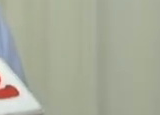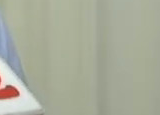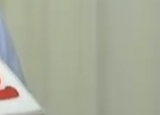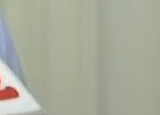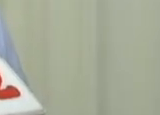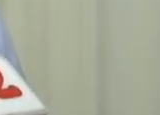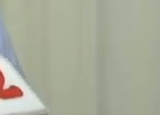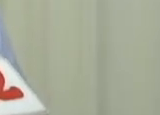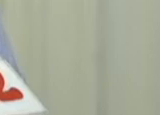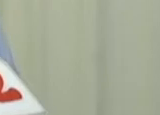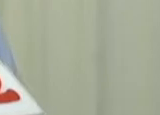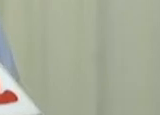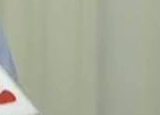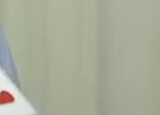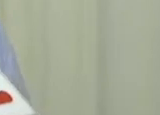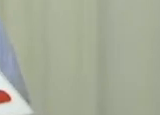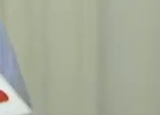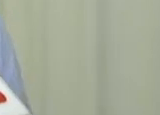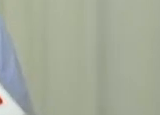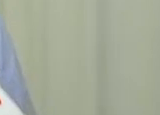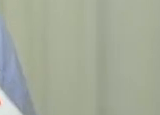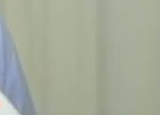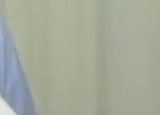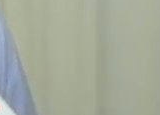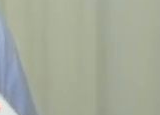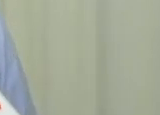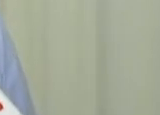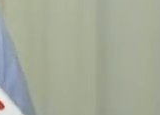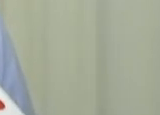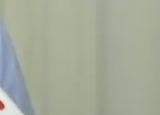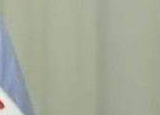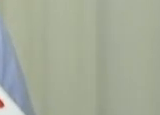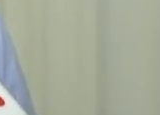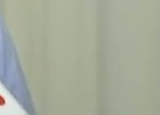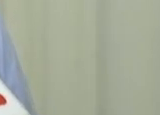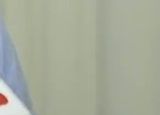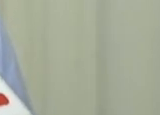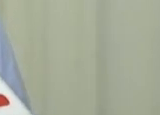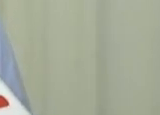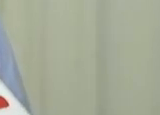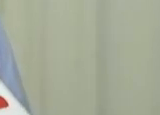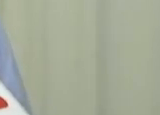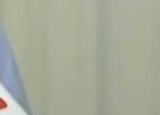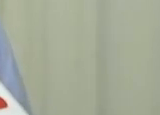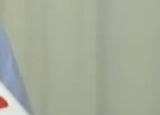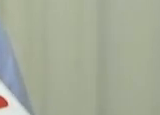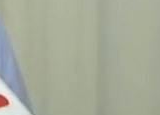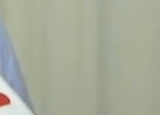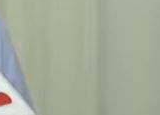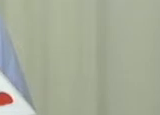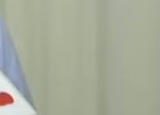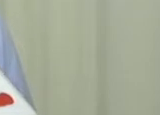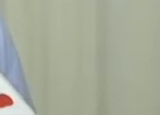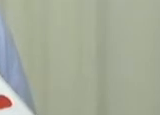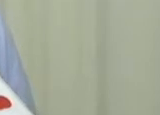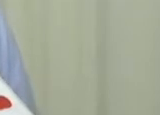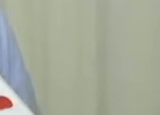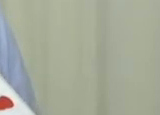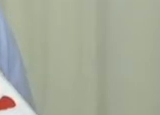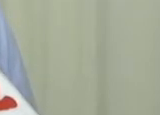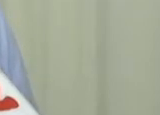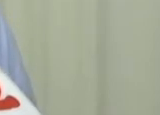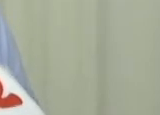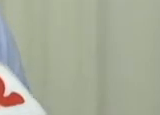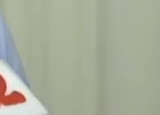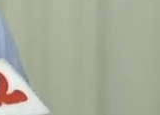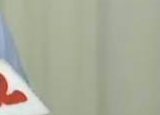al gobierno y en consecuencia es cómplice de todos los crímenes que se han dado y de la violencia que se ha desplegado en contra del pueblo de Nicaragua. En consecuencia